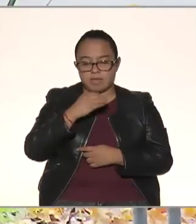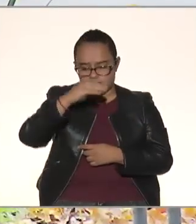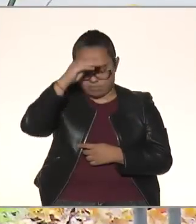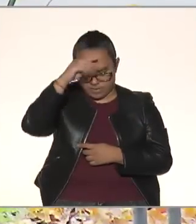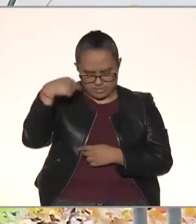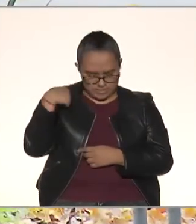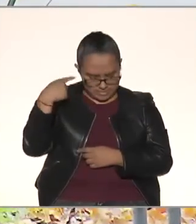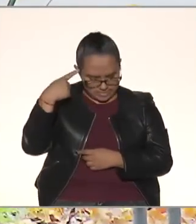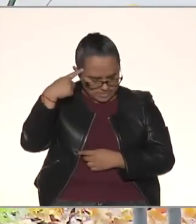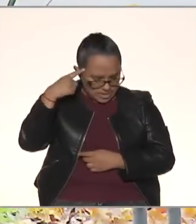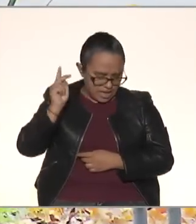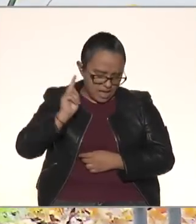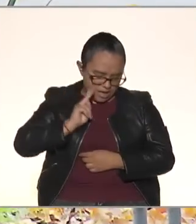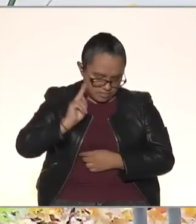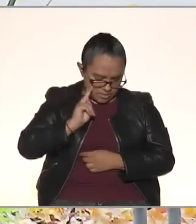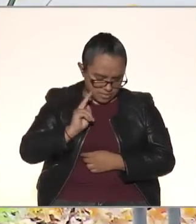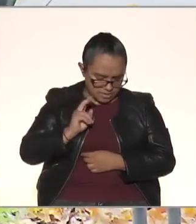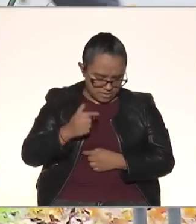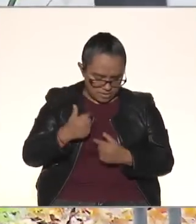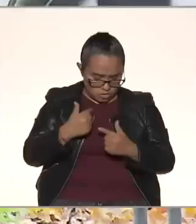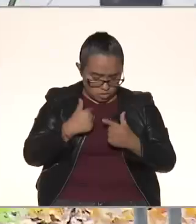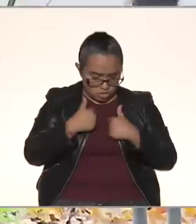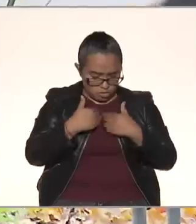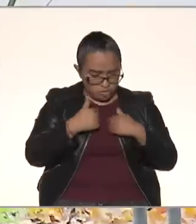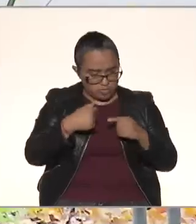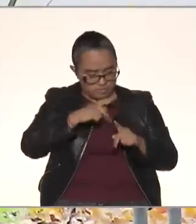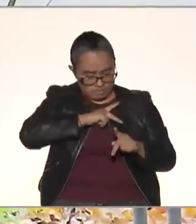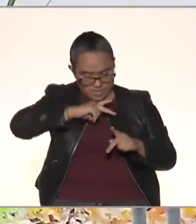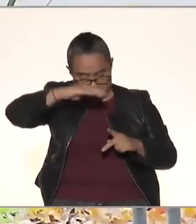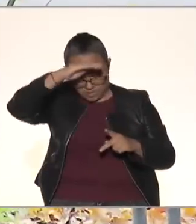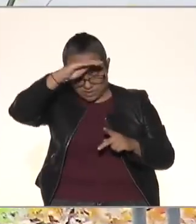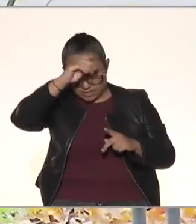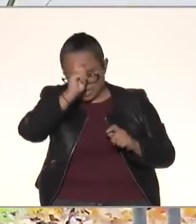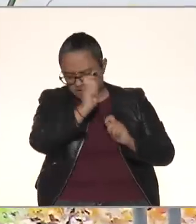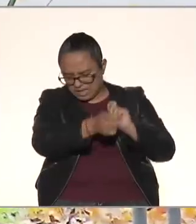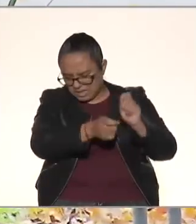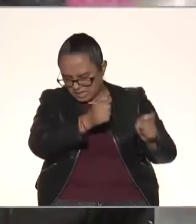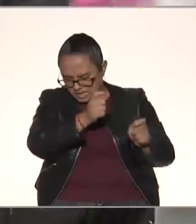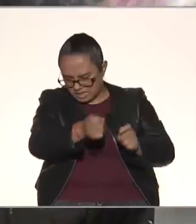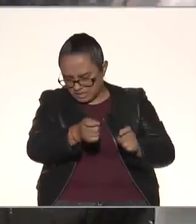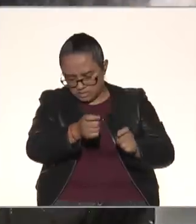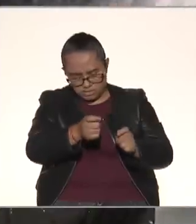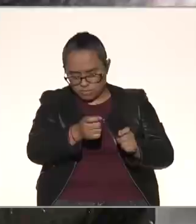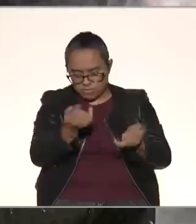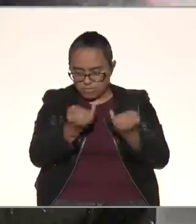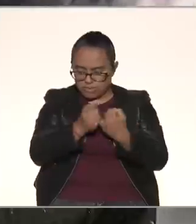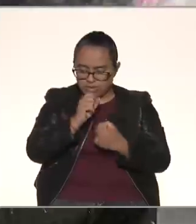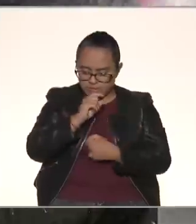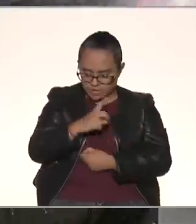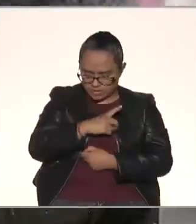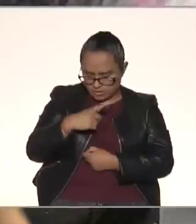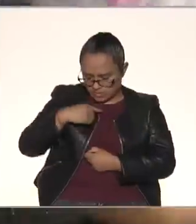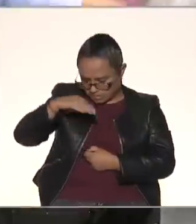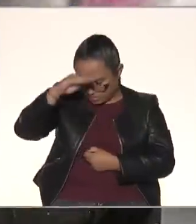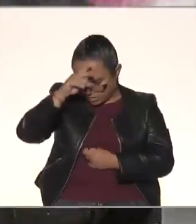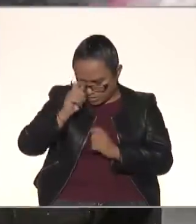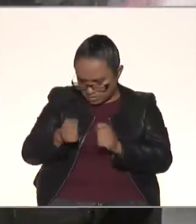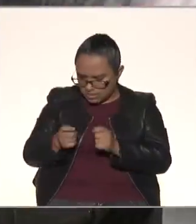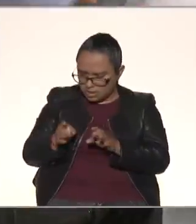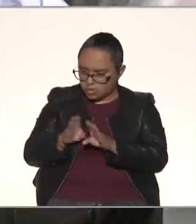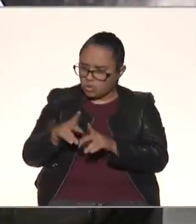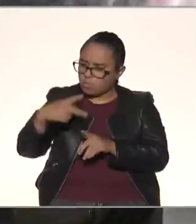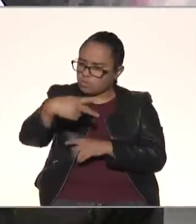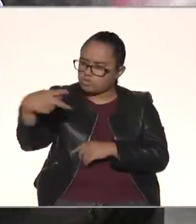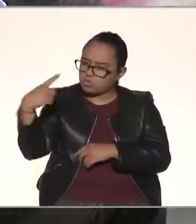crítico nos invita a entender el mundo no solo por lo que pensamos del mundo y las experiencias que hemos tenido de él, sino cruzándolo con la percepción del mundo de